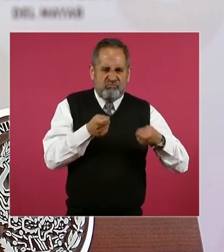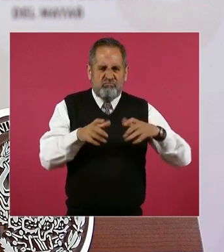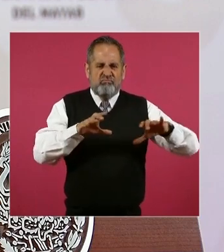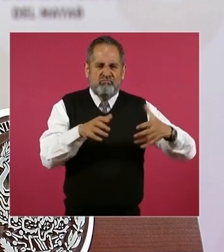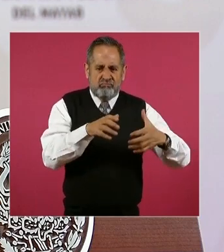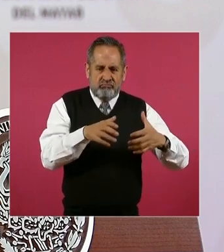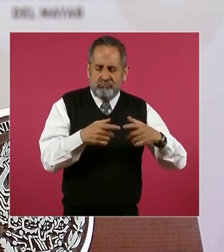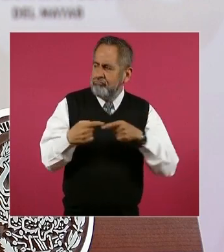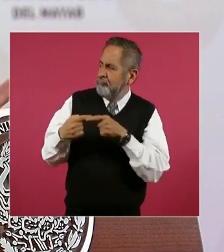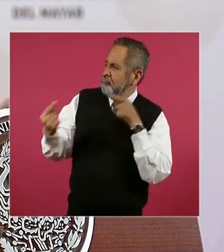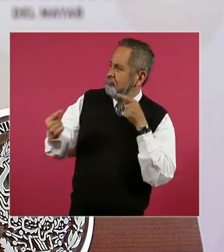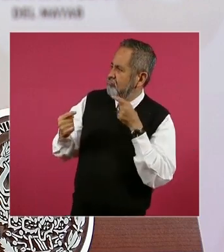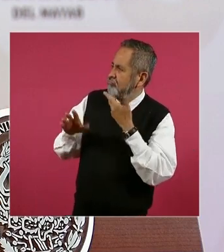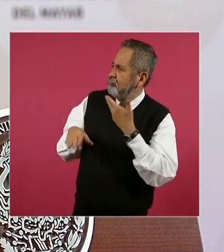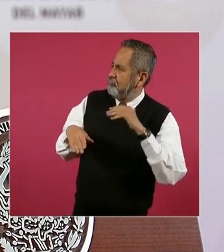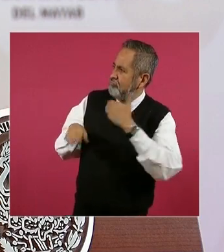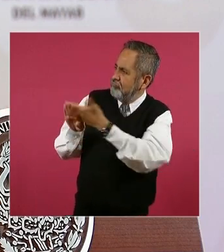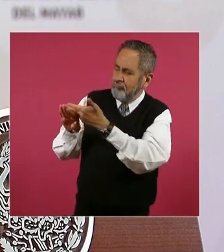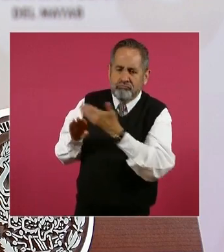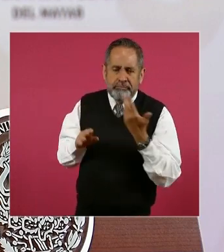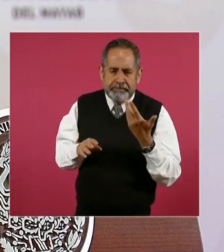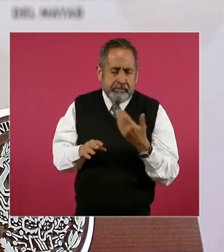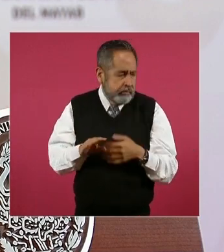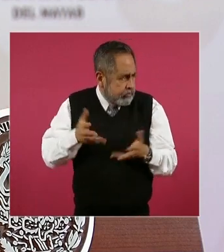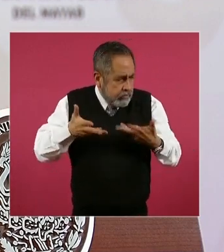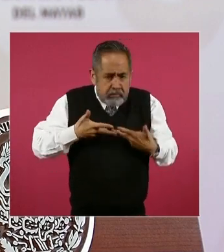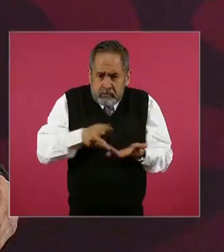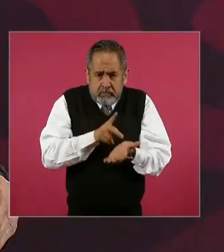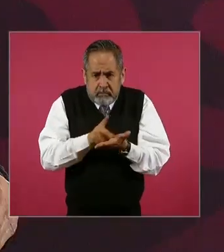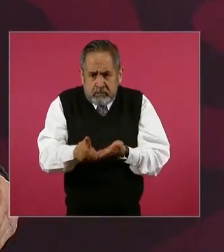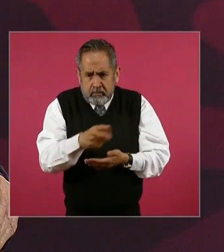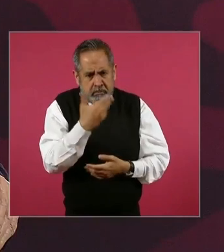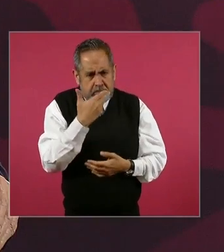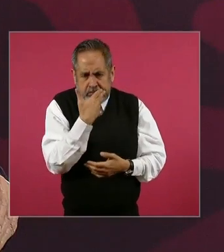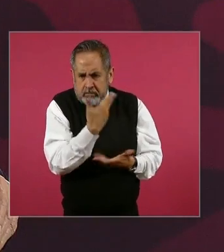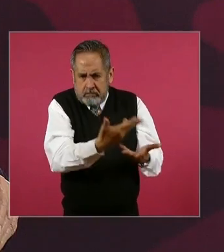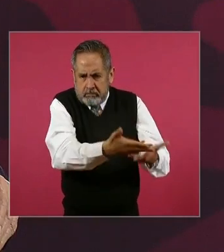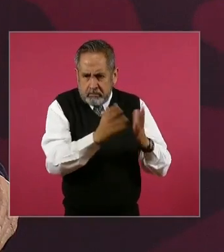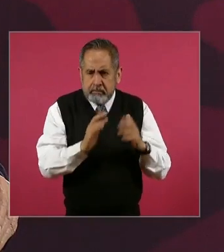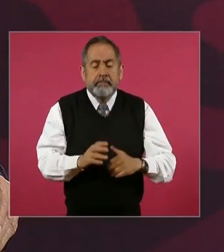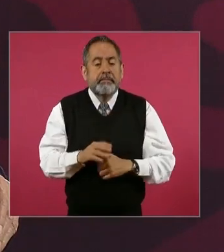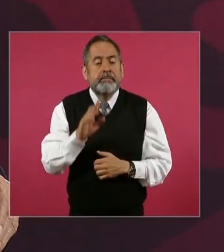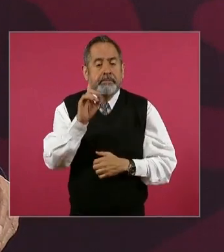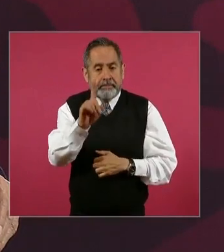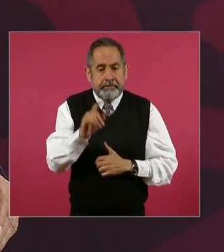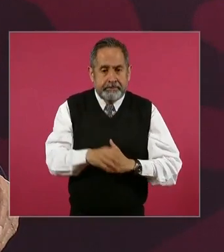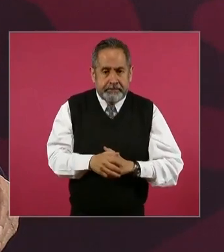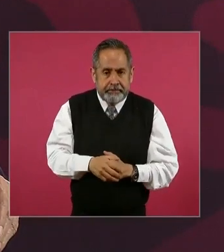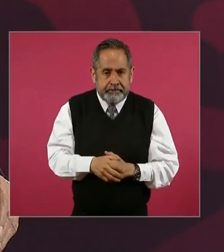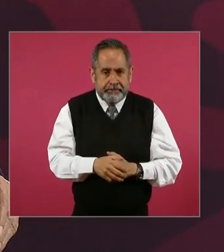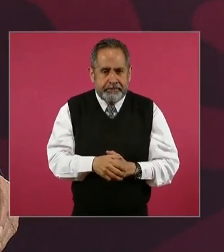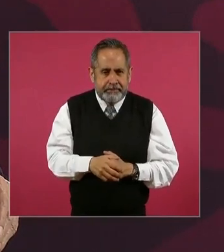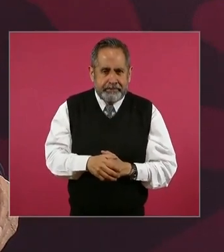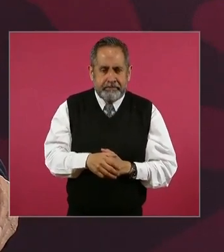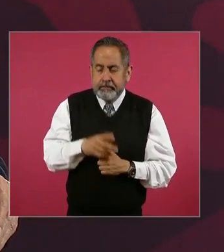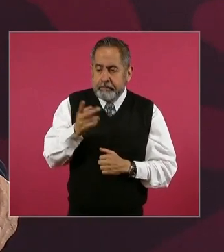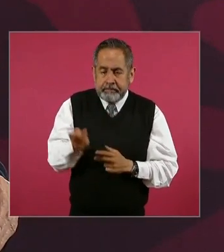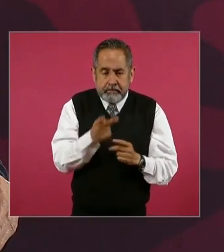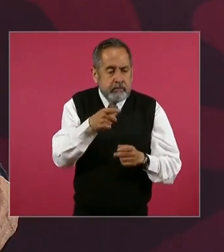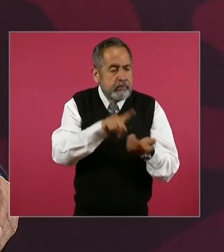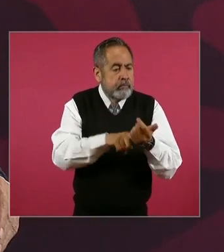la de la oposición a lo cual tiene derecho el las preguntas no están en relación con su